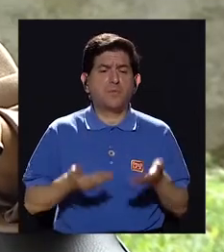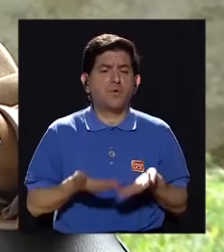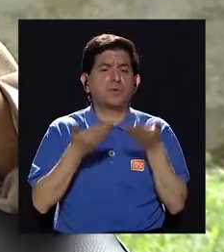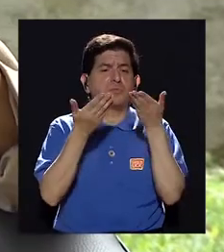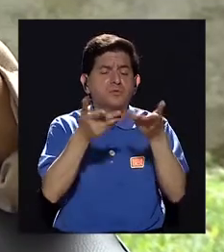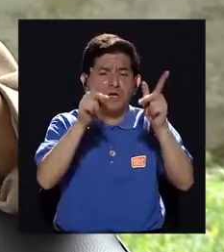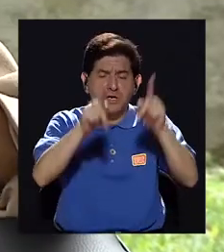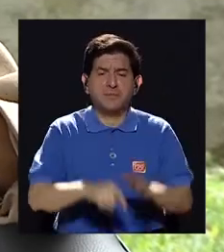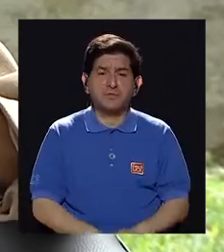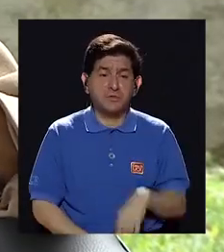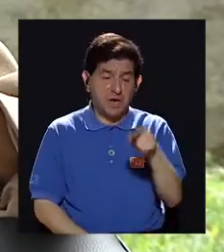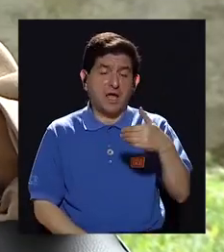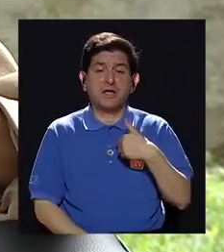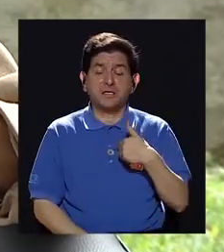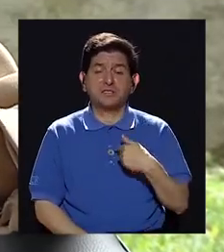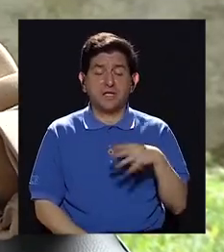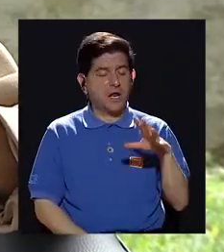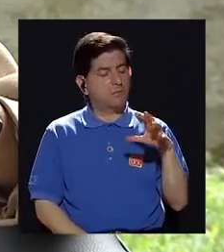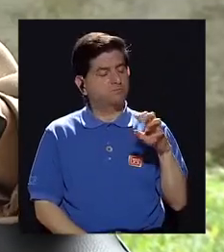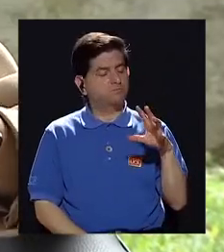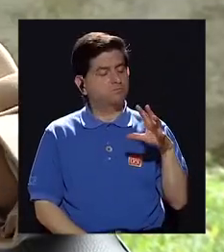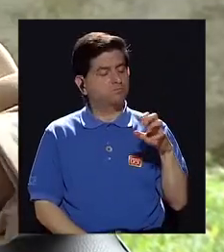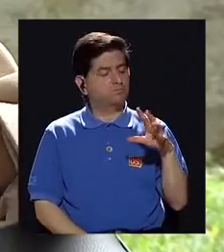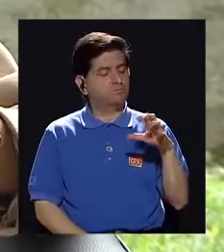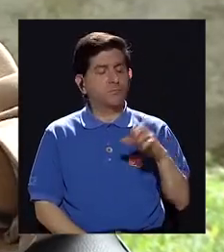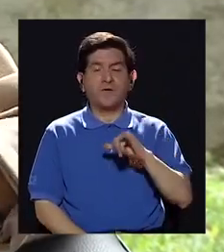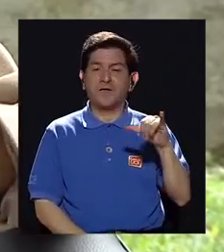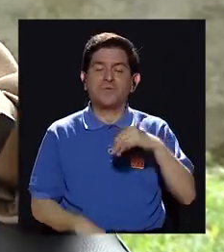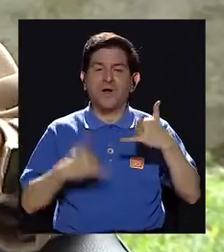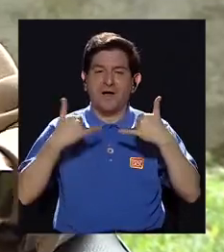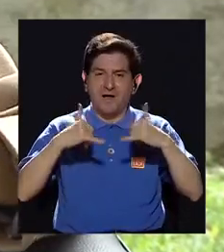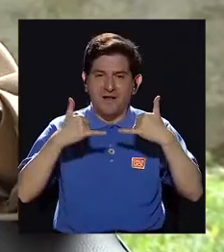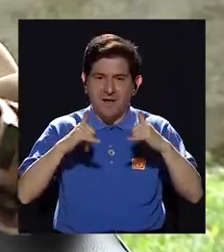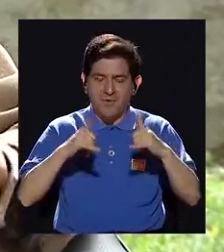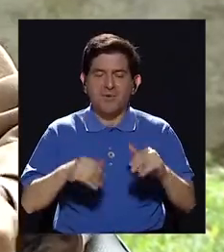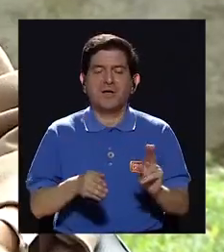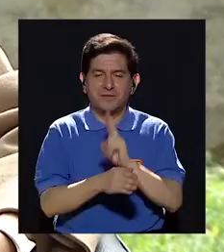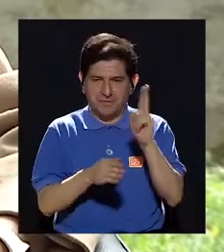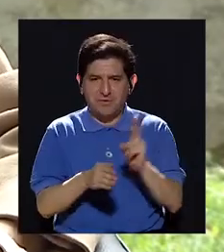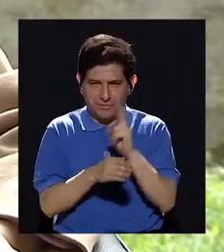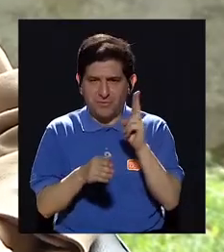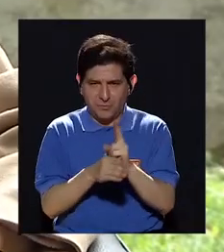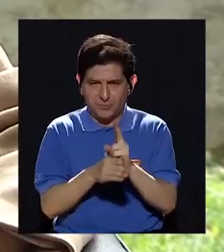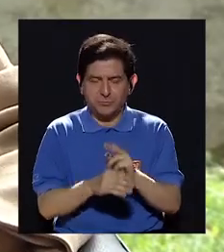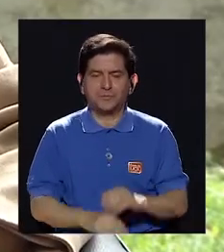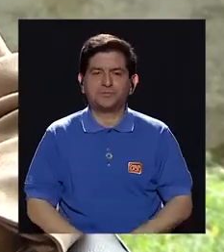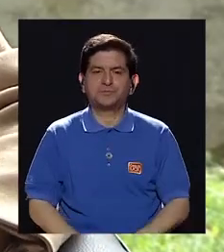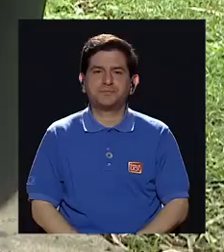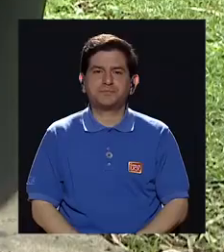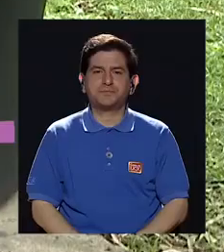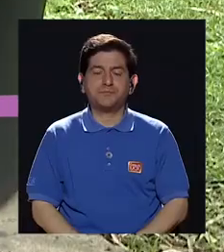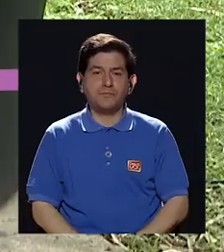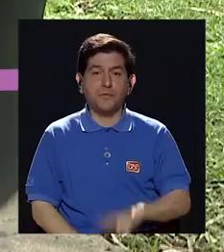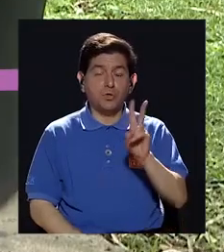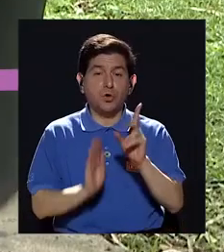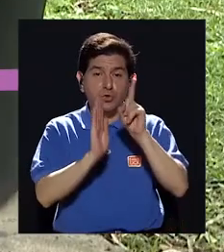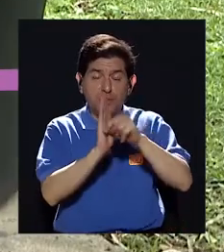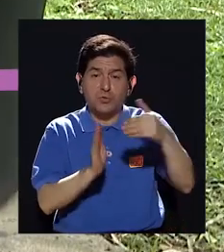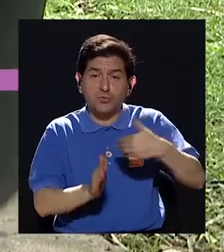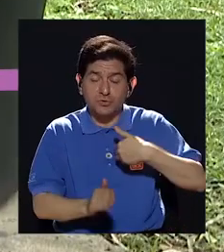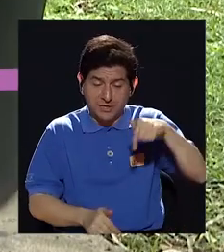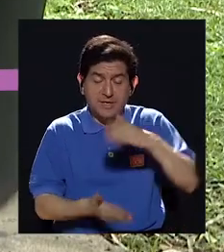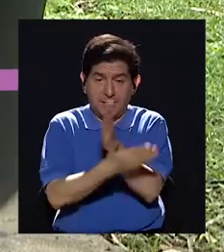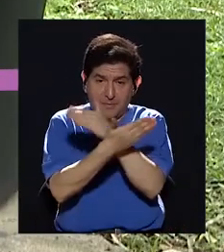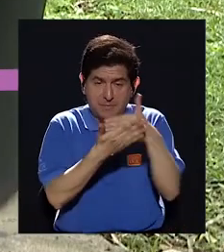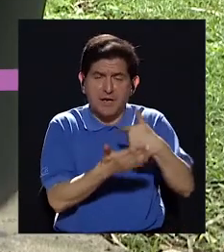podemos dárselas para que ellos lo tengan en la mano y sea como un juguetito ahí que estén movilizándolo también. Sadie, estos 2 minutos que